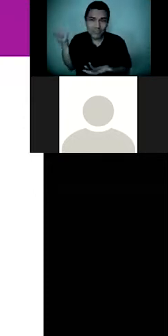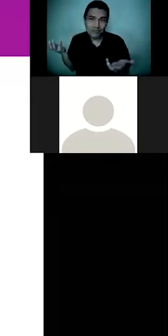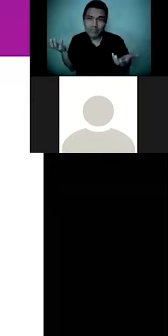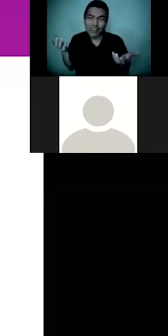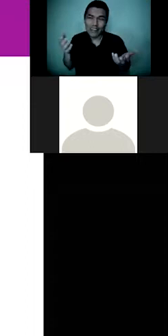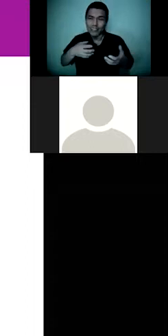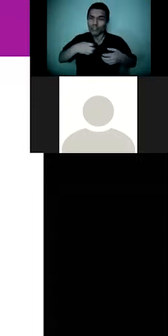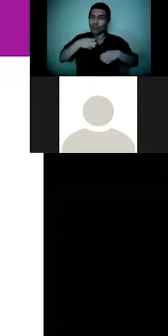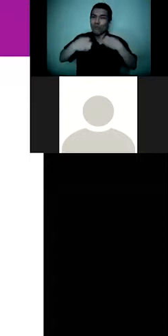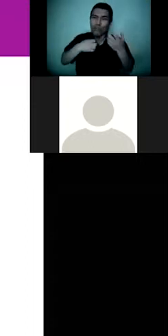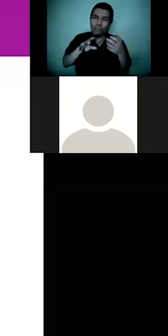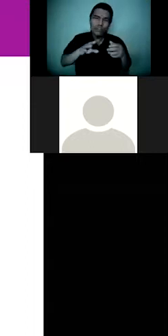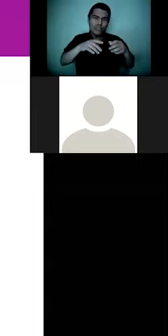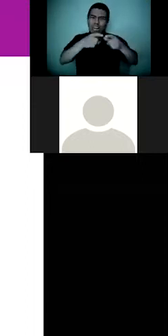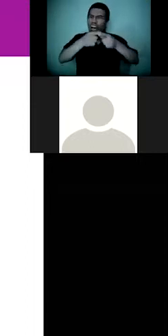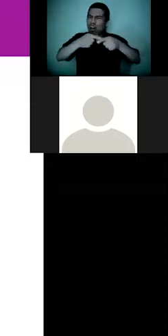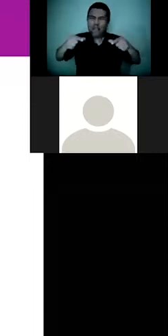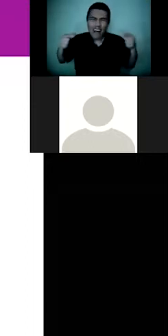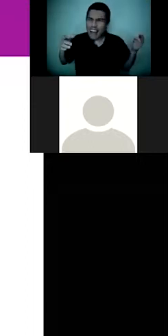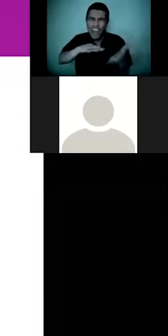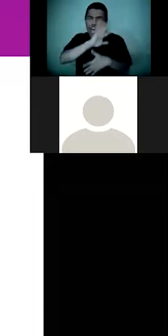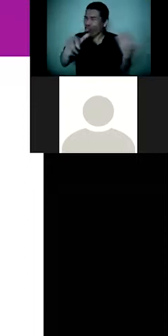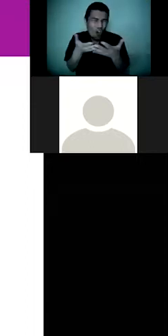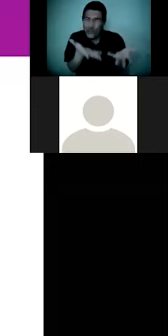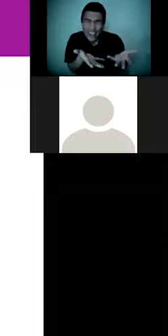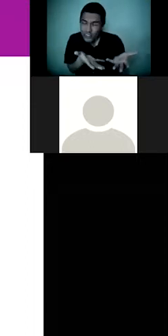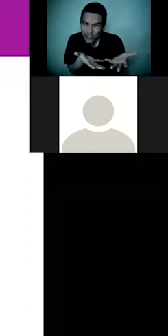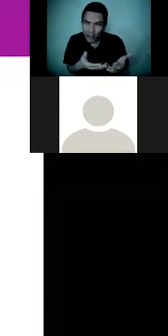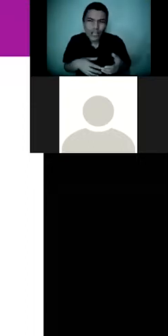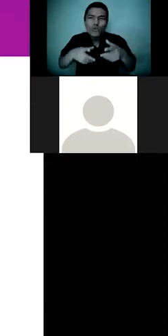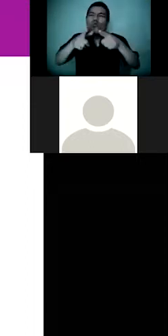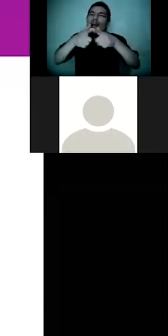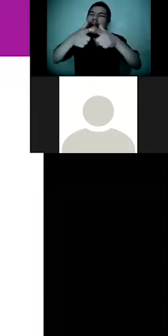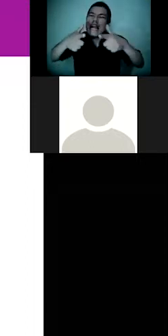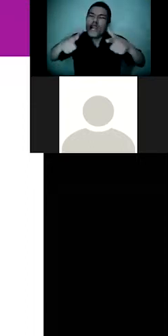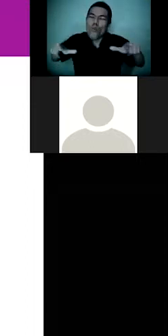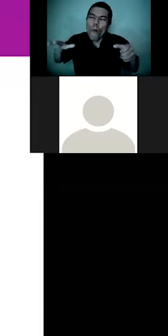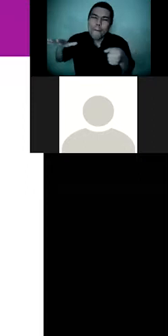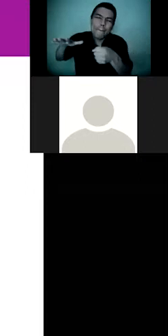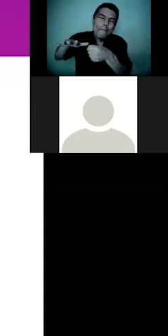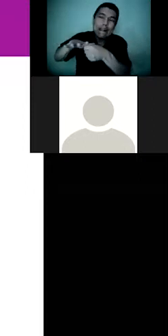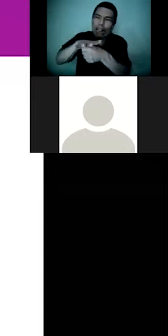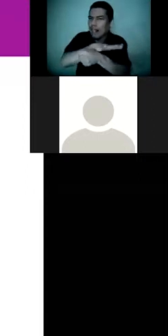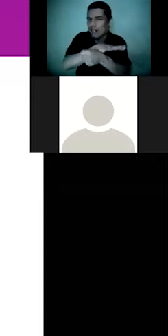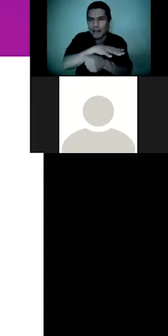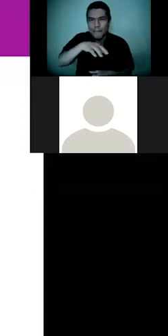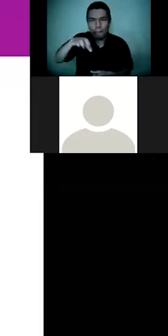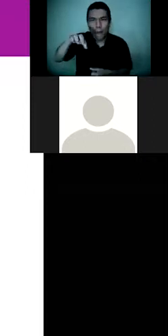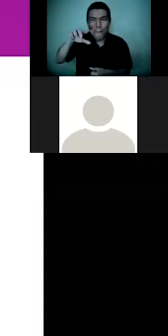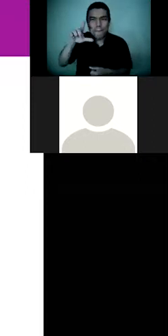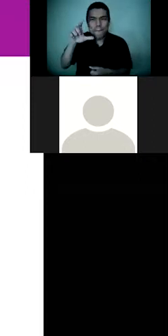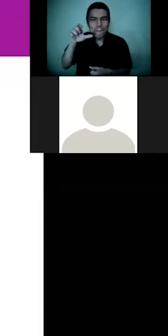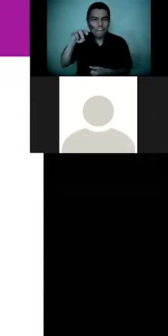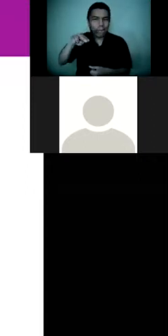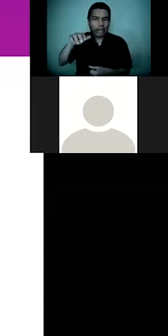que dijo que la lengua de señas era tal cual una lengua oral y con la que la comunidad sorda se podía comunicar.